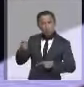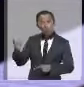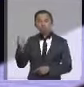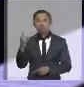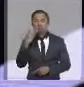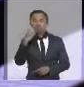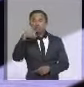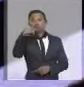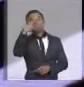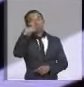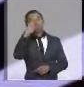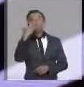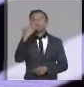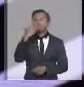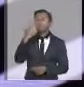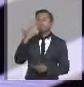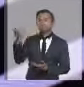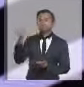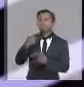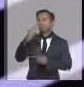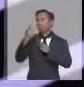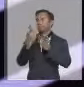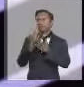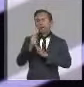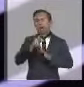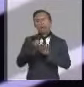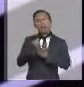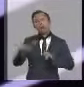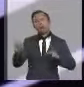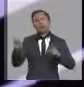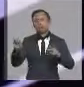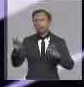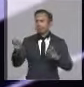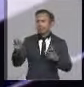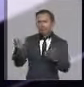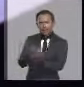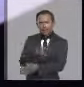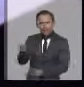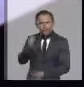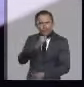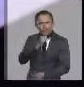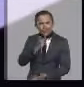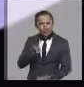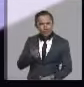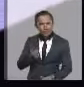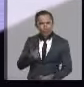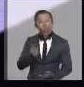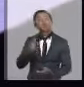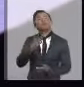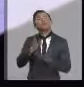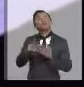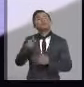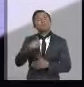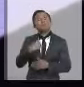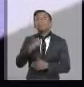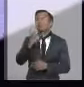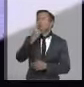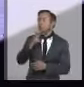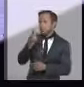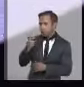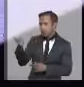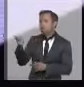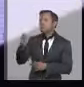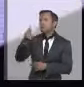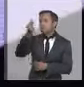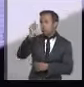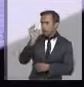Quiero un poquito preguntarte, Ricardo, ¿y si se van a aliar ustedes, tú y Meade?